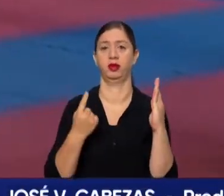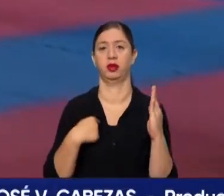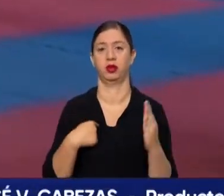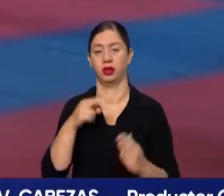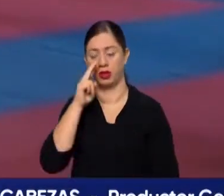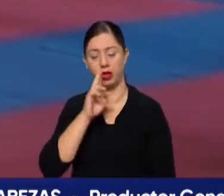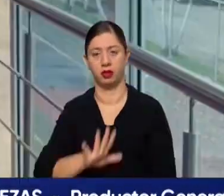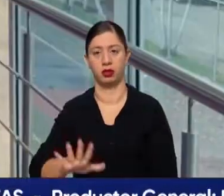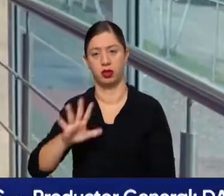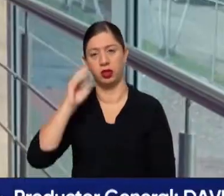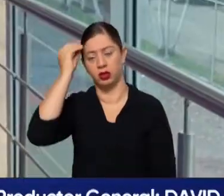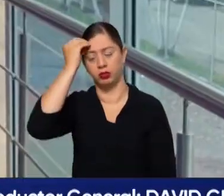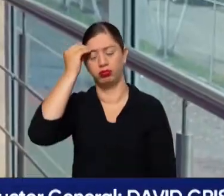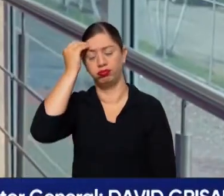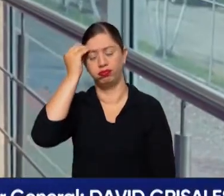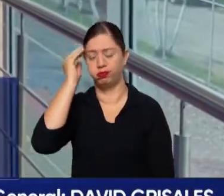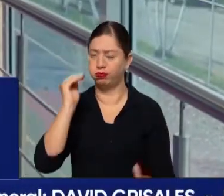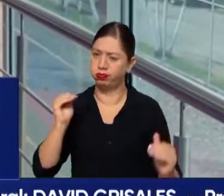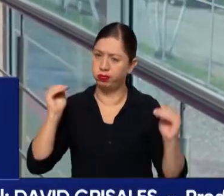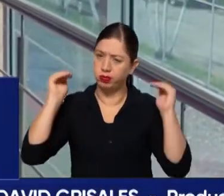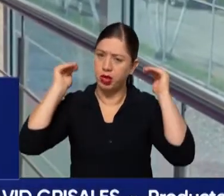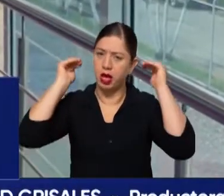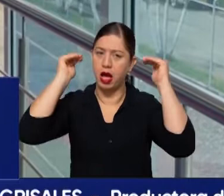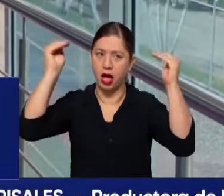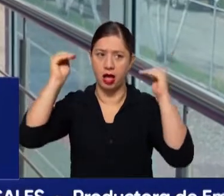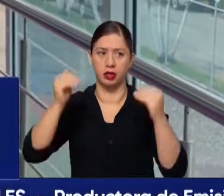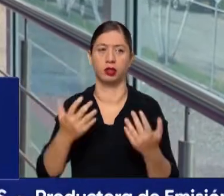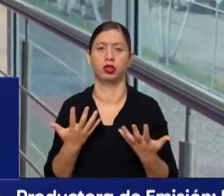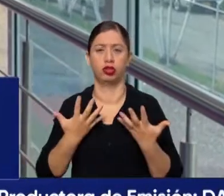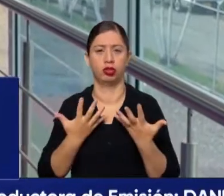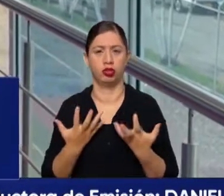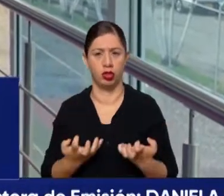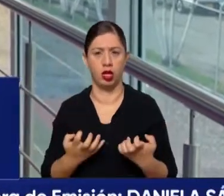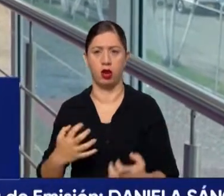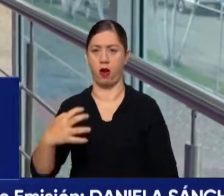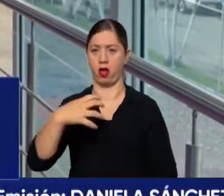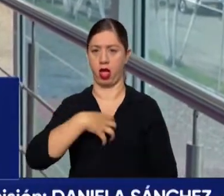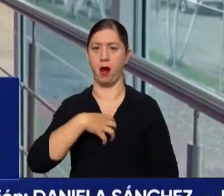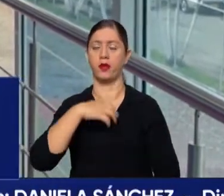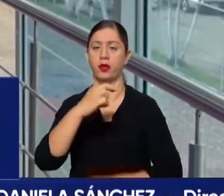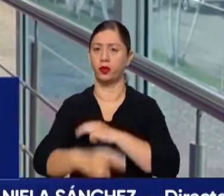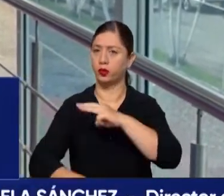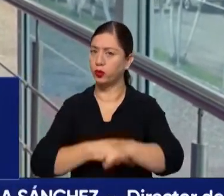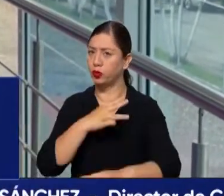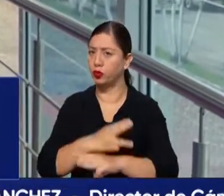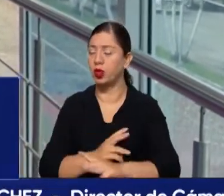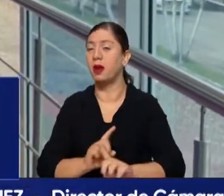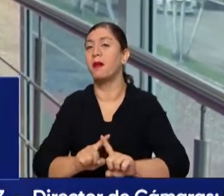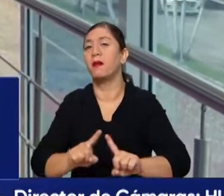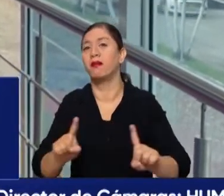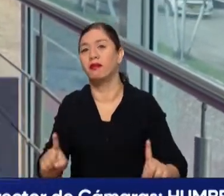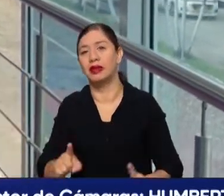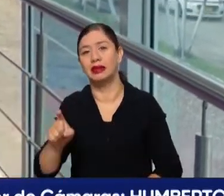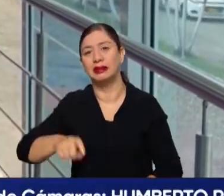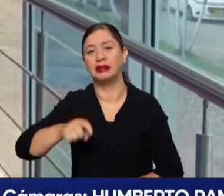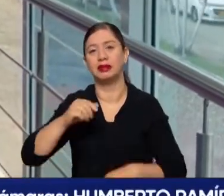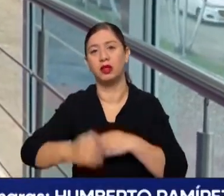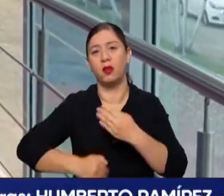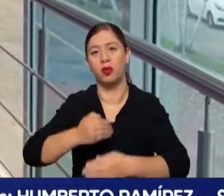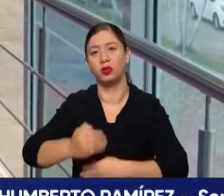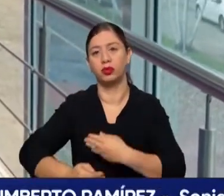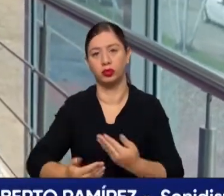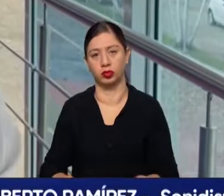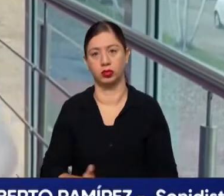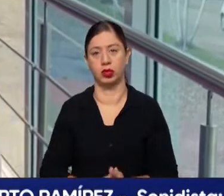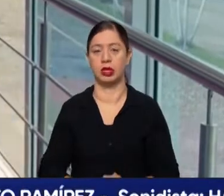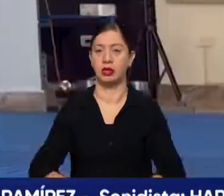Las expectativas son altas. La verdad, mi deseo sería quedar campeón mundial, pero para eso se necesita proceso y